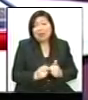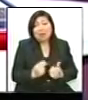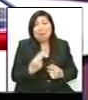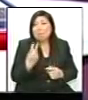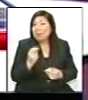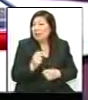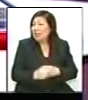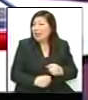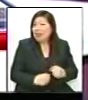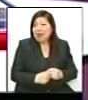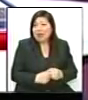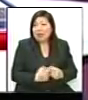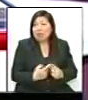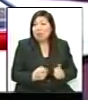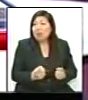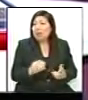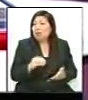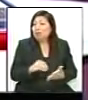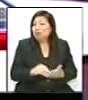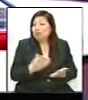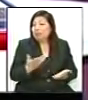20 años o no de aquí